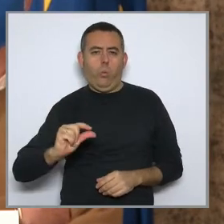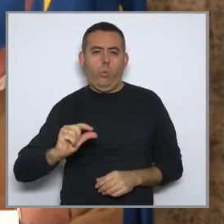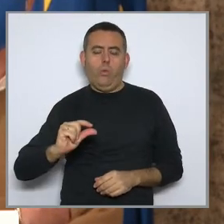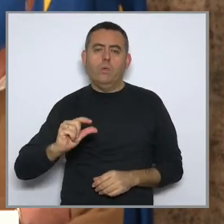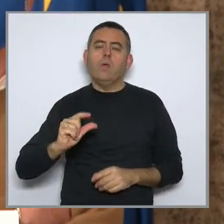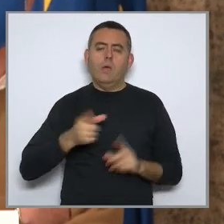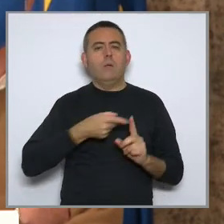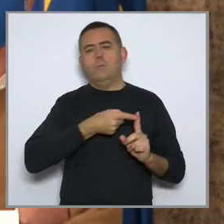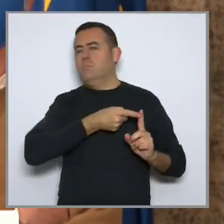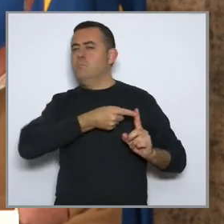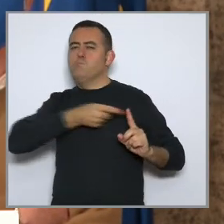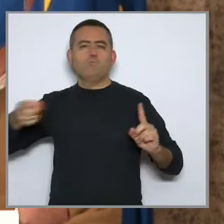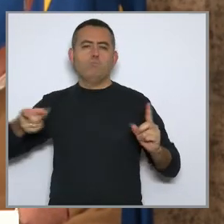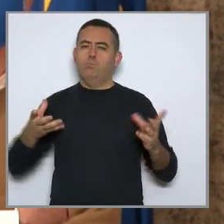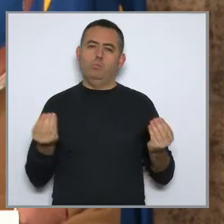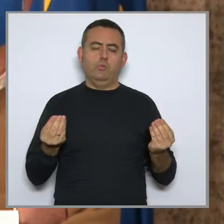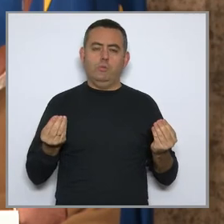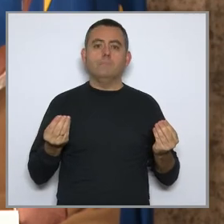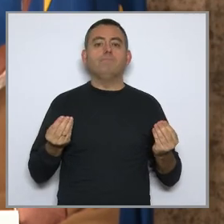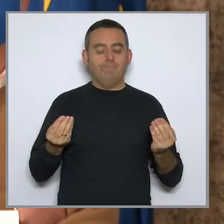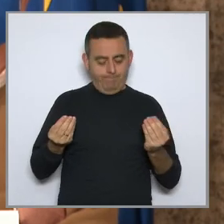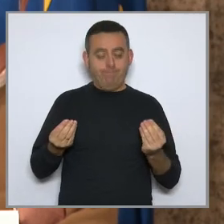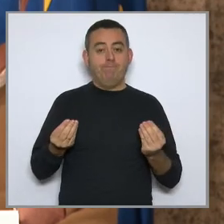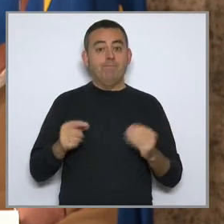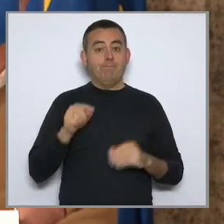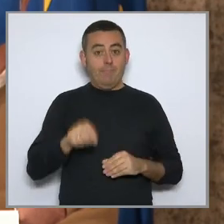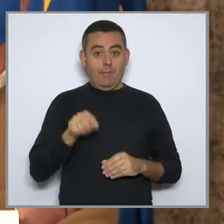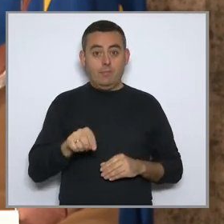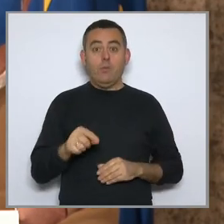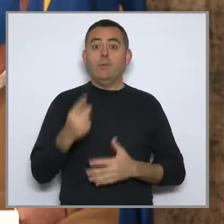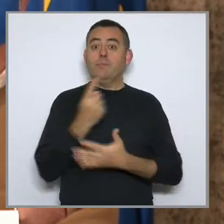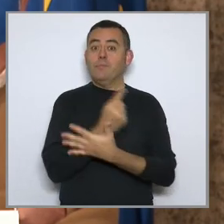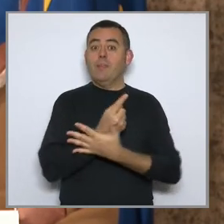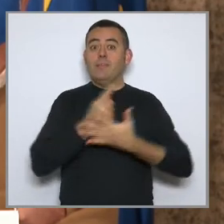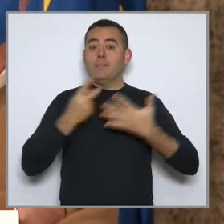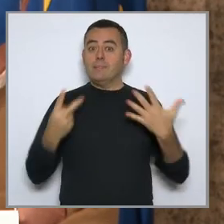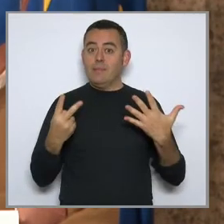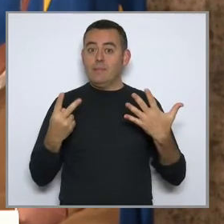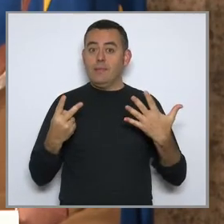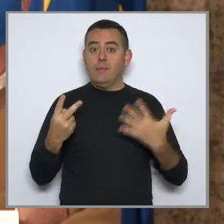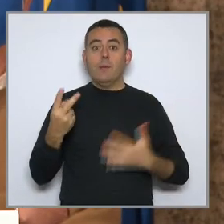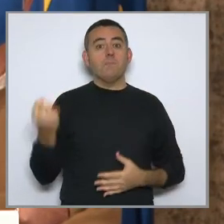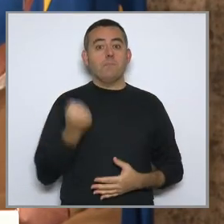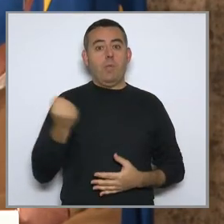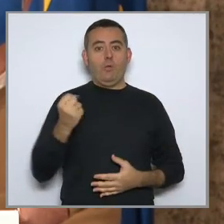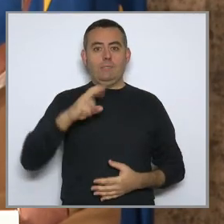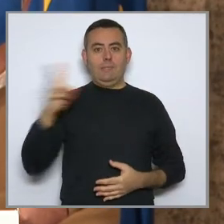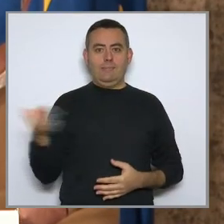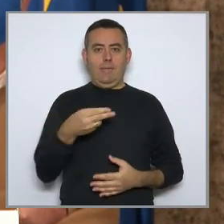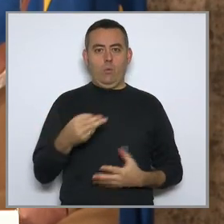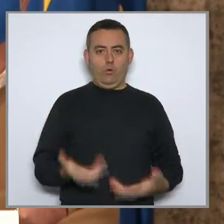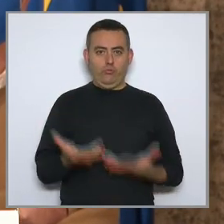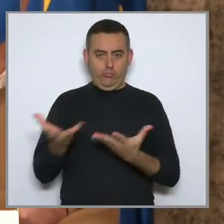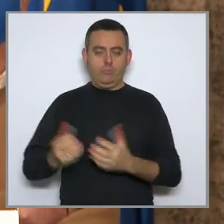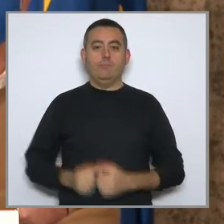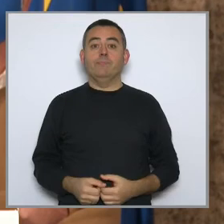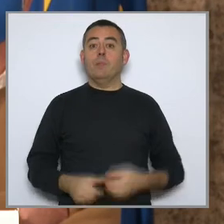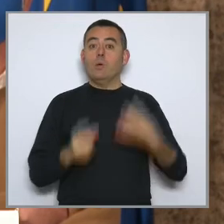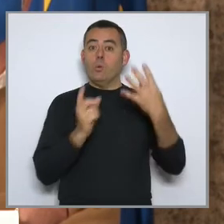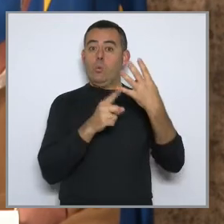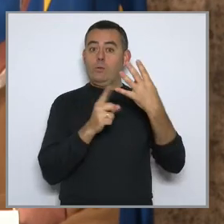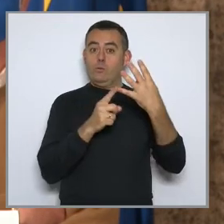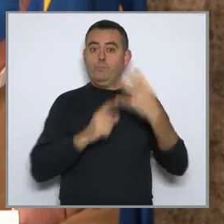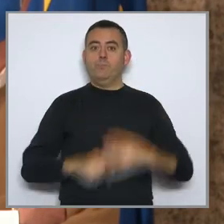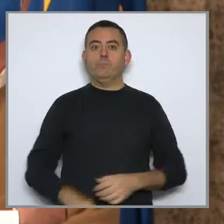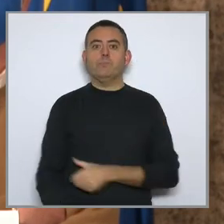exceso. Esta línea será dotada con 17 millones de euros. Cuarta,